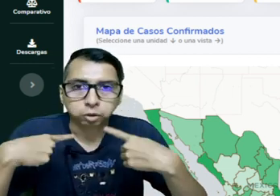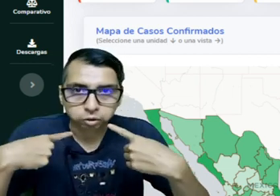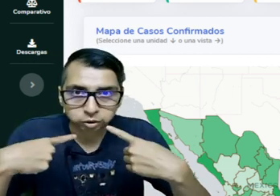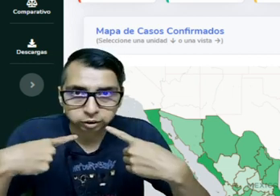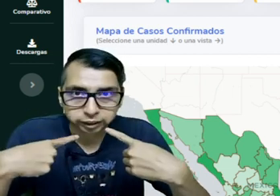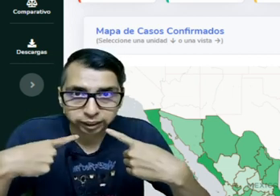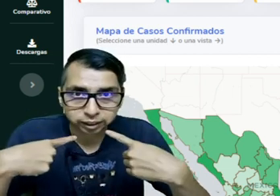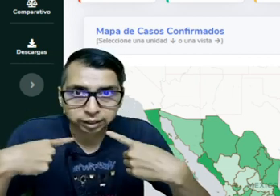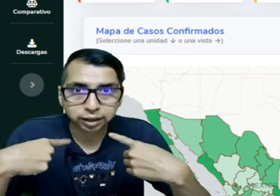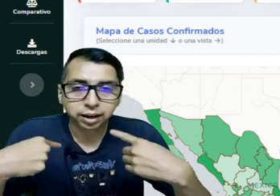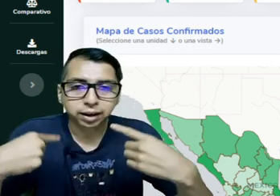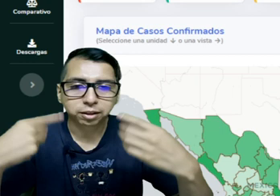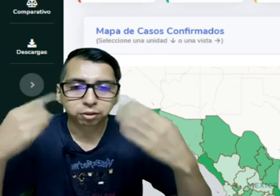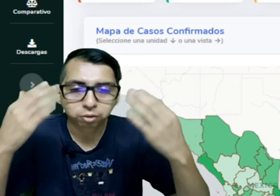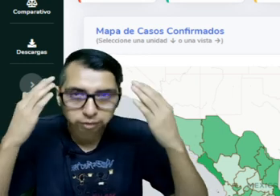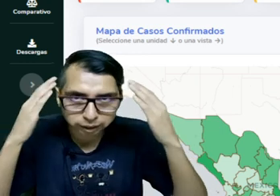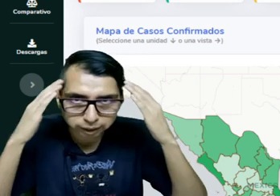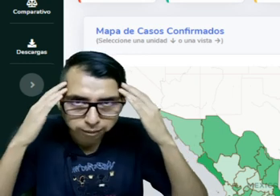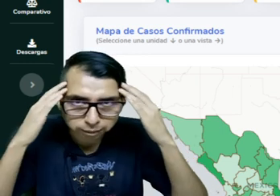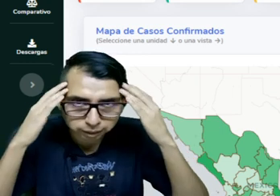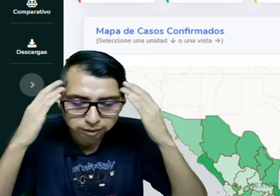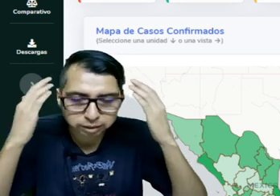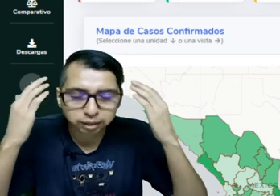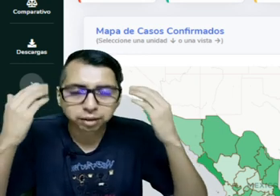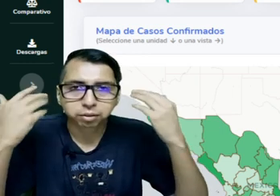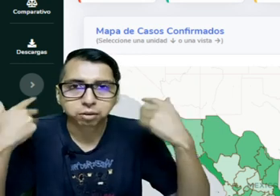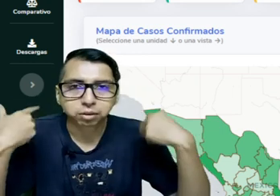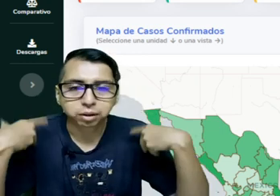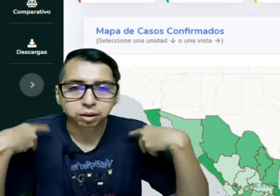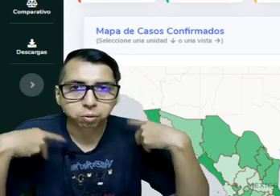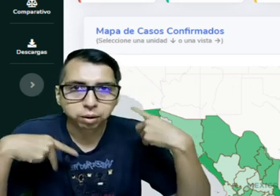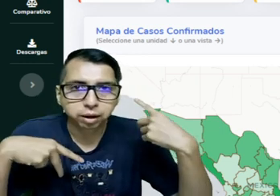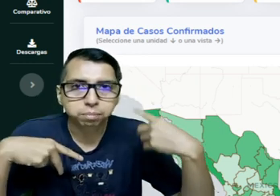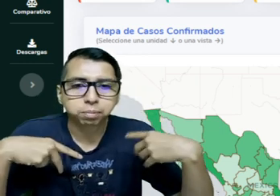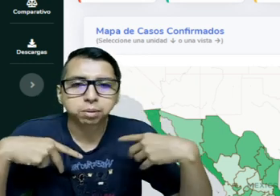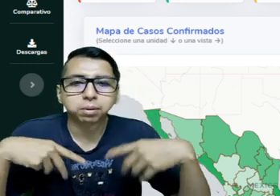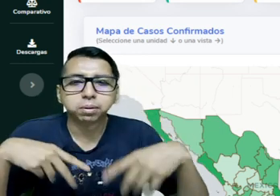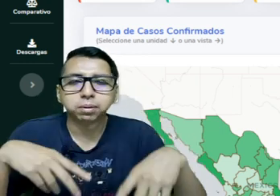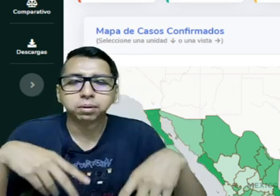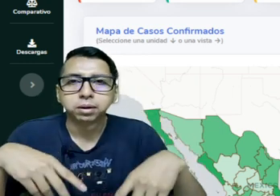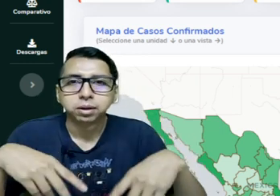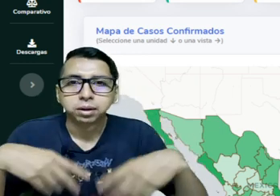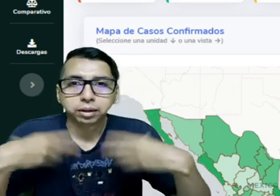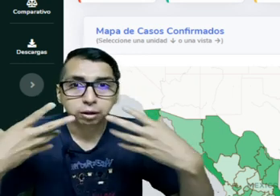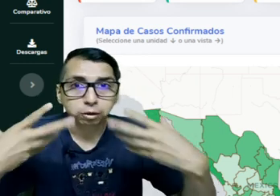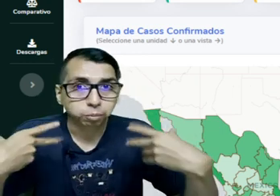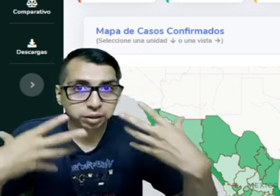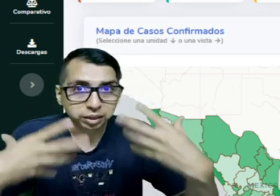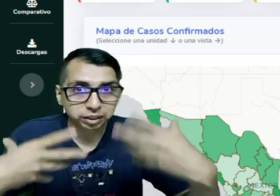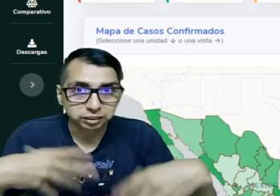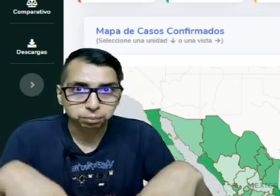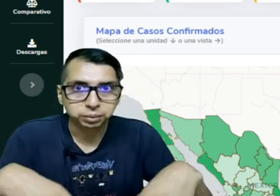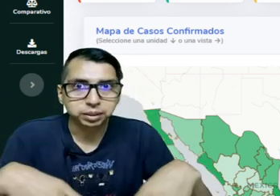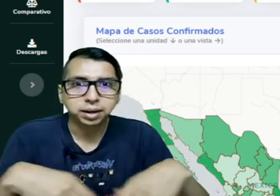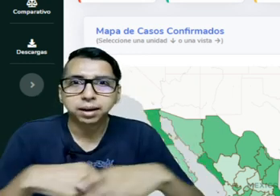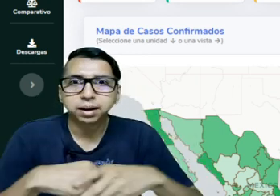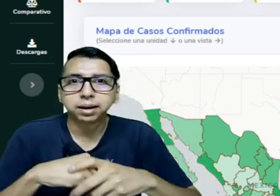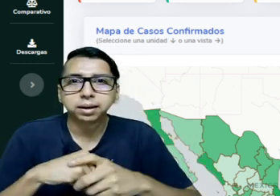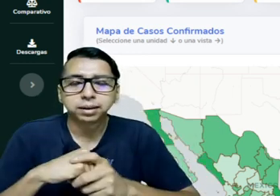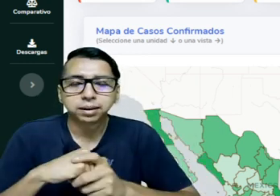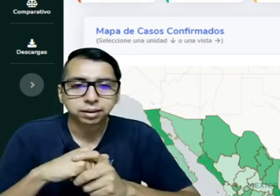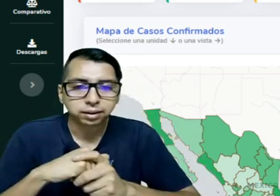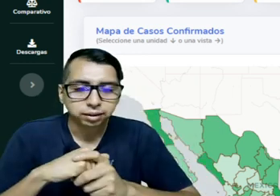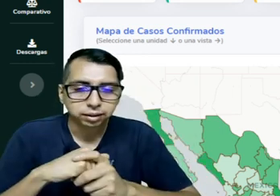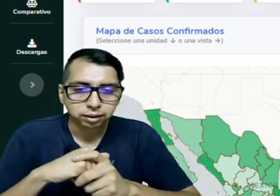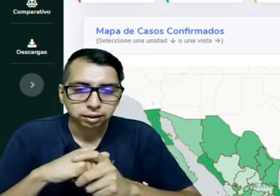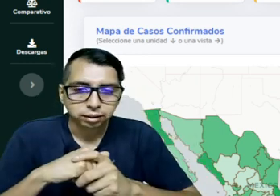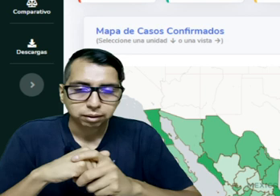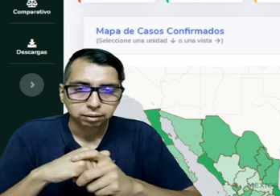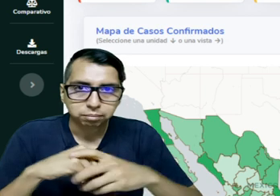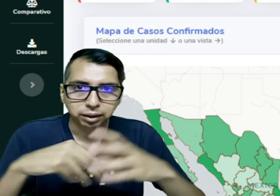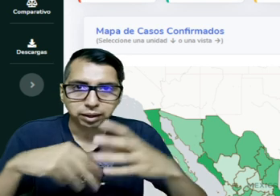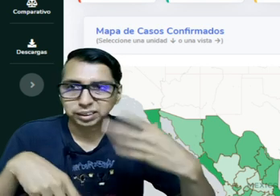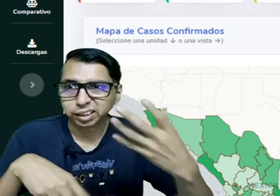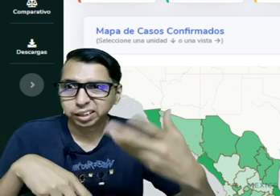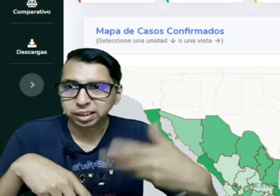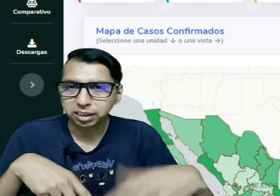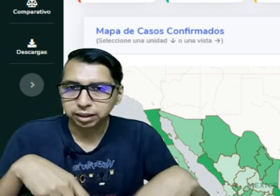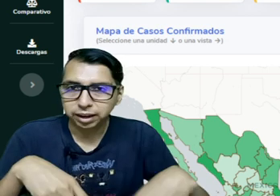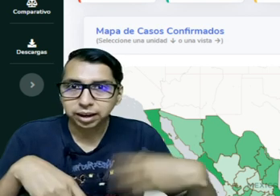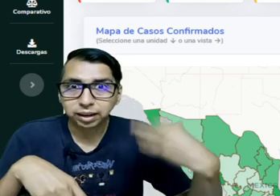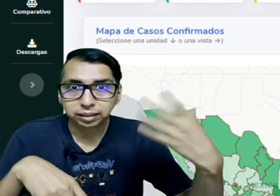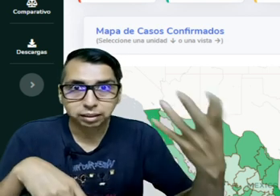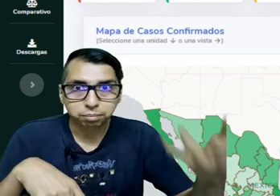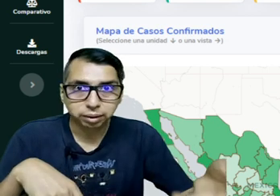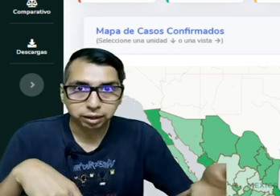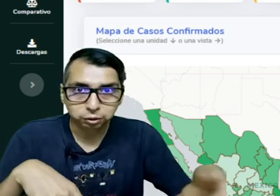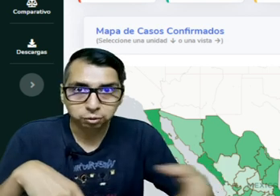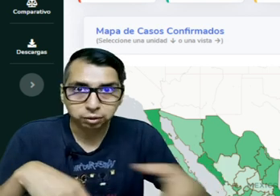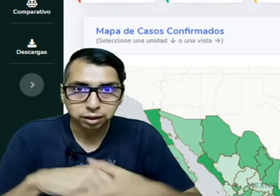todos e cada dolor de cabeza del cuerpo que no puedas respirar y malestar en